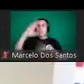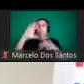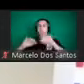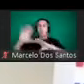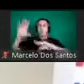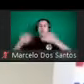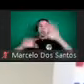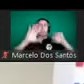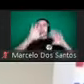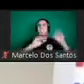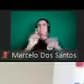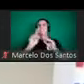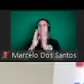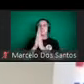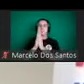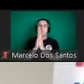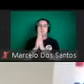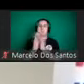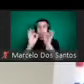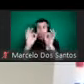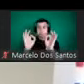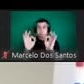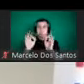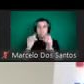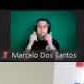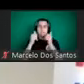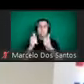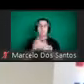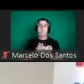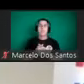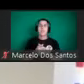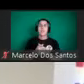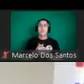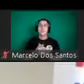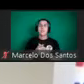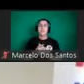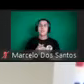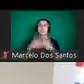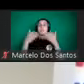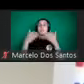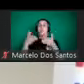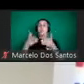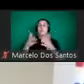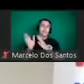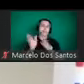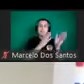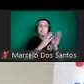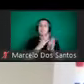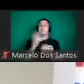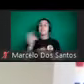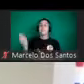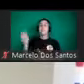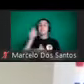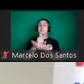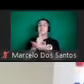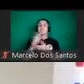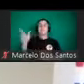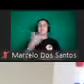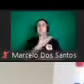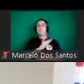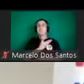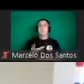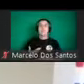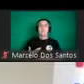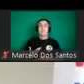Seguidamente, como había dicho al principio, a continuación hará uso de la palabra la presidenta